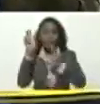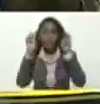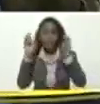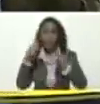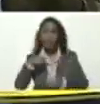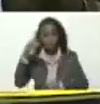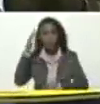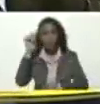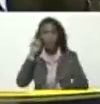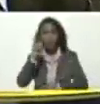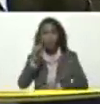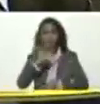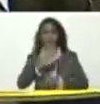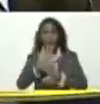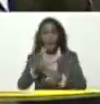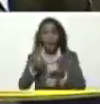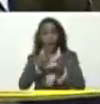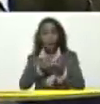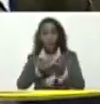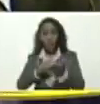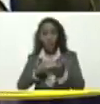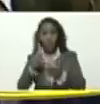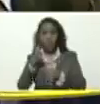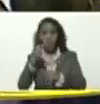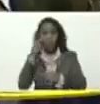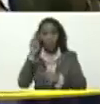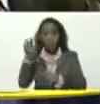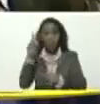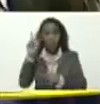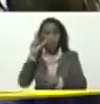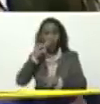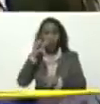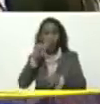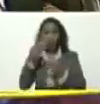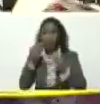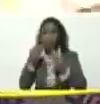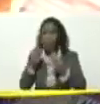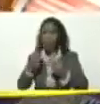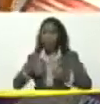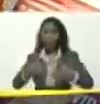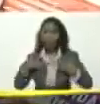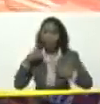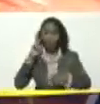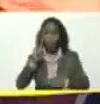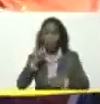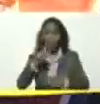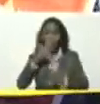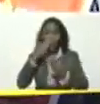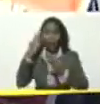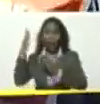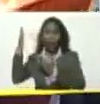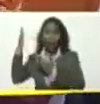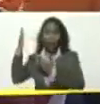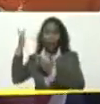que usted los ha estado, inclusive lo vimos en el Twitter con muchísima emoción. Uno de ellos, este,